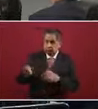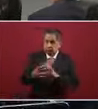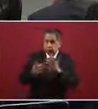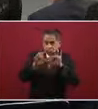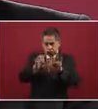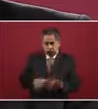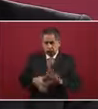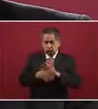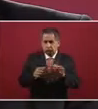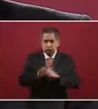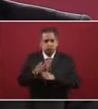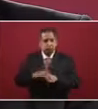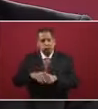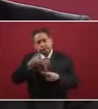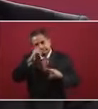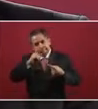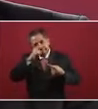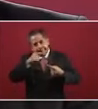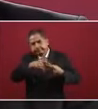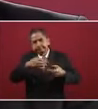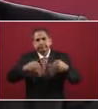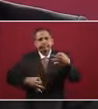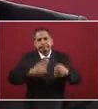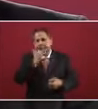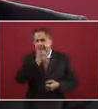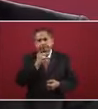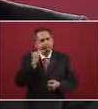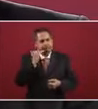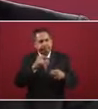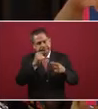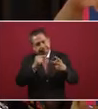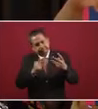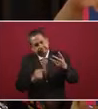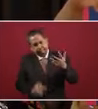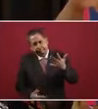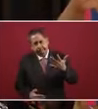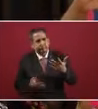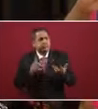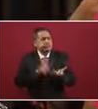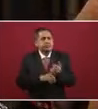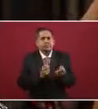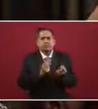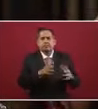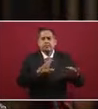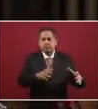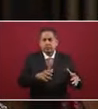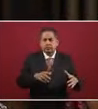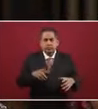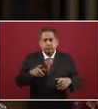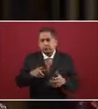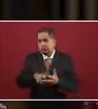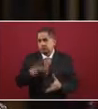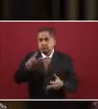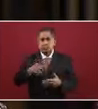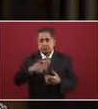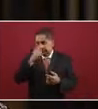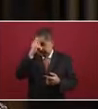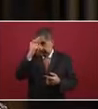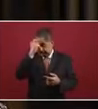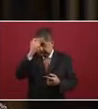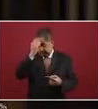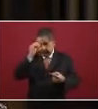cuáles son las fallas procesales en el caso de él. Pero en todos estos casos, señor presidente, hay una invención de crímenes